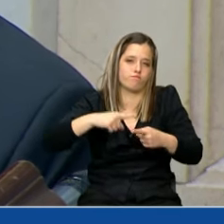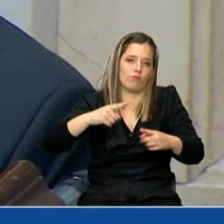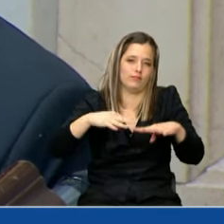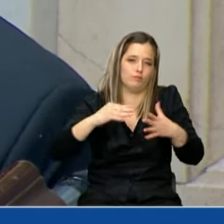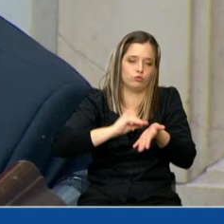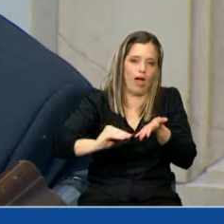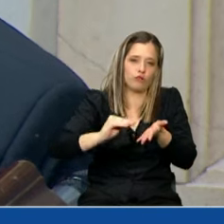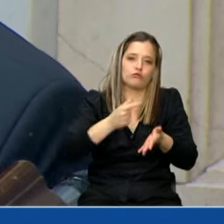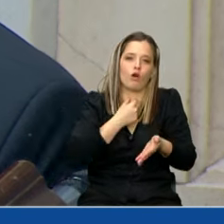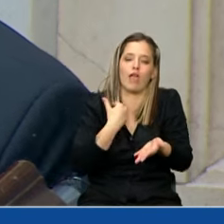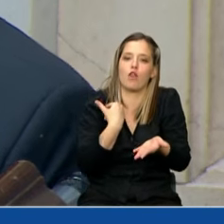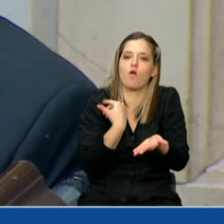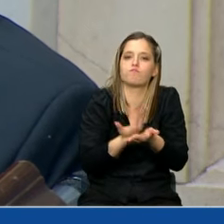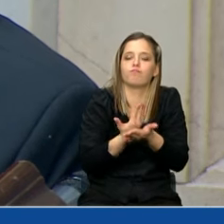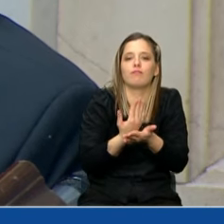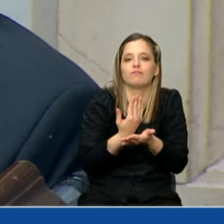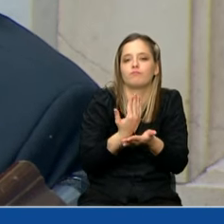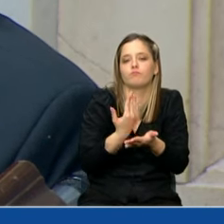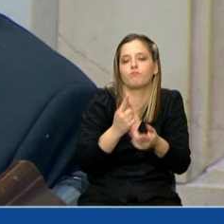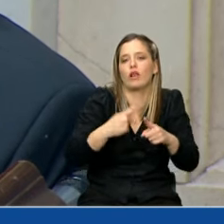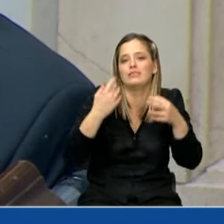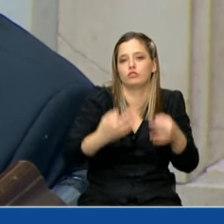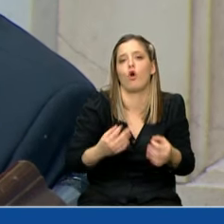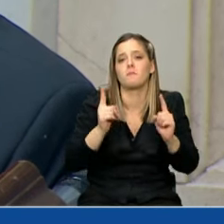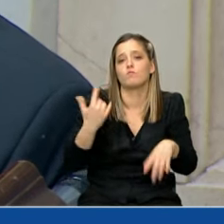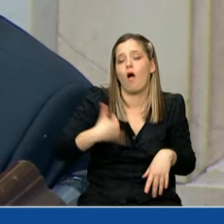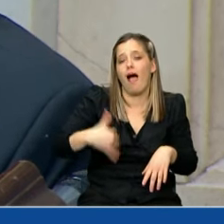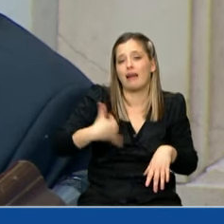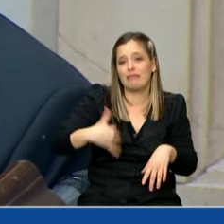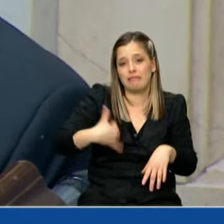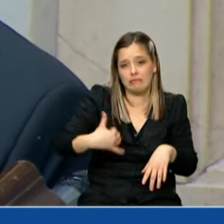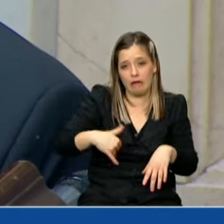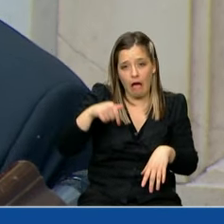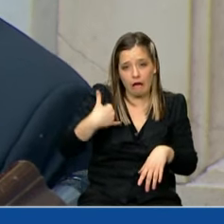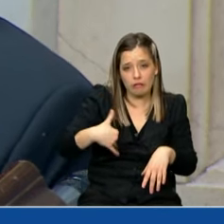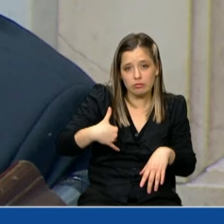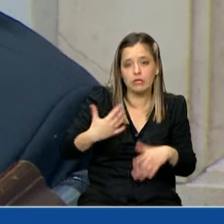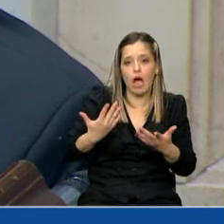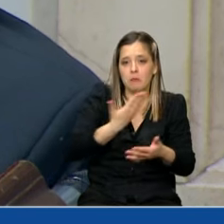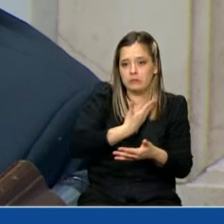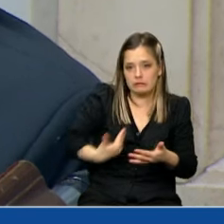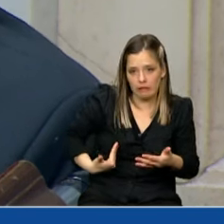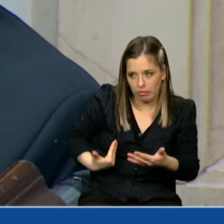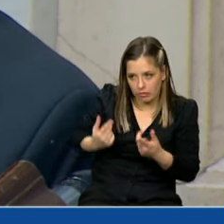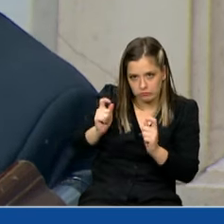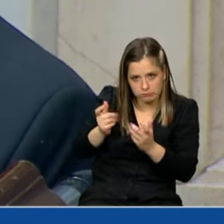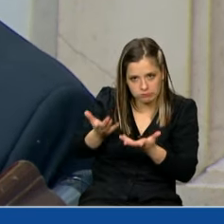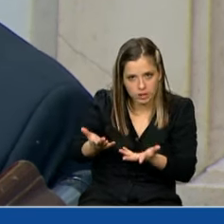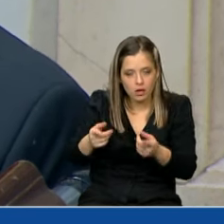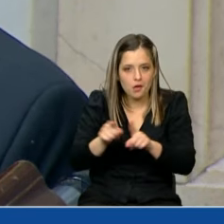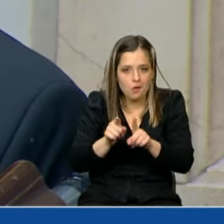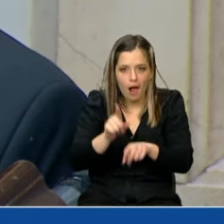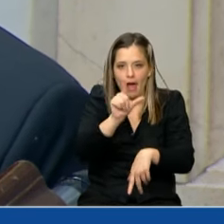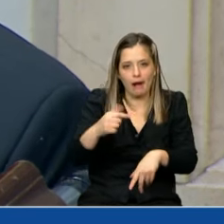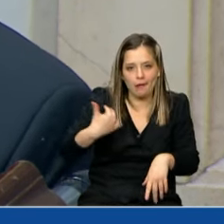concepto estrictamente político en un Argentina que no tiene conducción que no tiene presidente en una Argentina totalmente